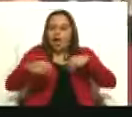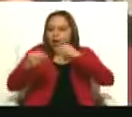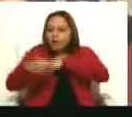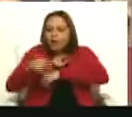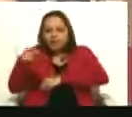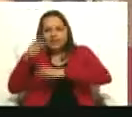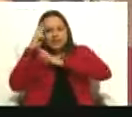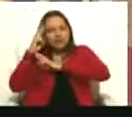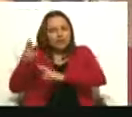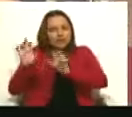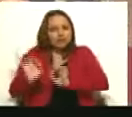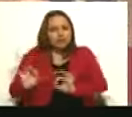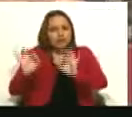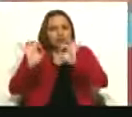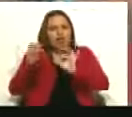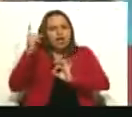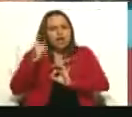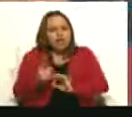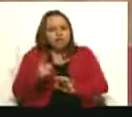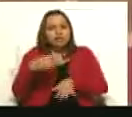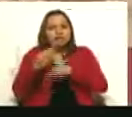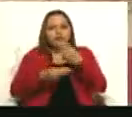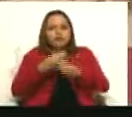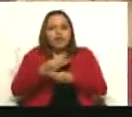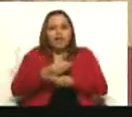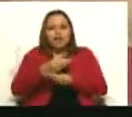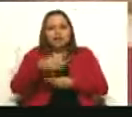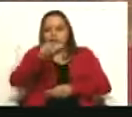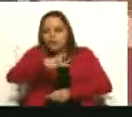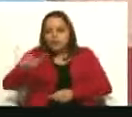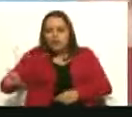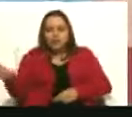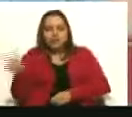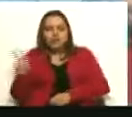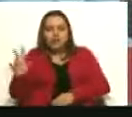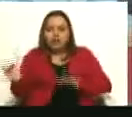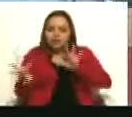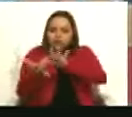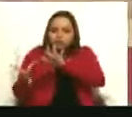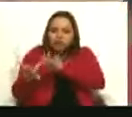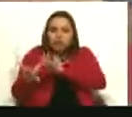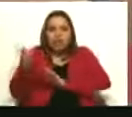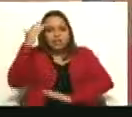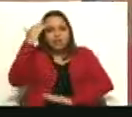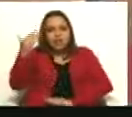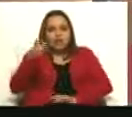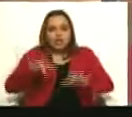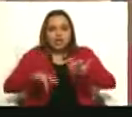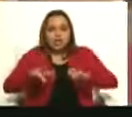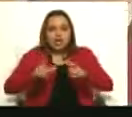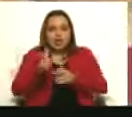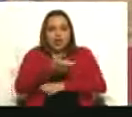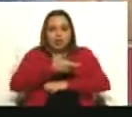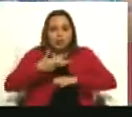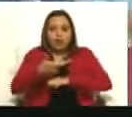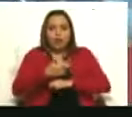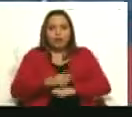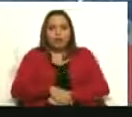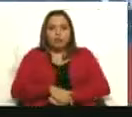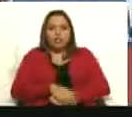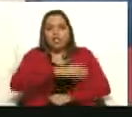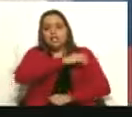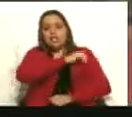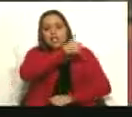el respeto que debe reinar entre los venezolanos y las venezolanas. Saludo al secretario de Gobierno, a los